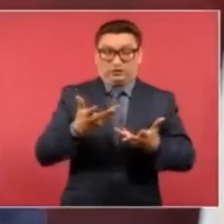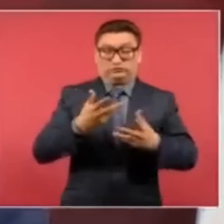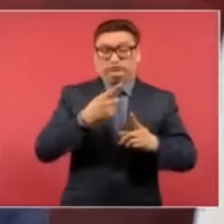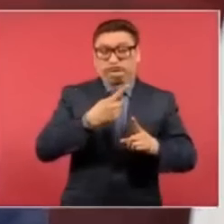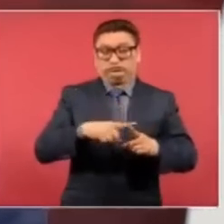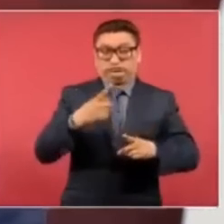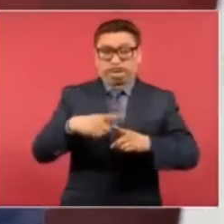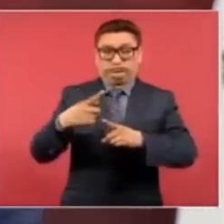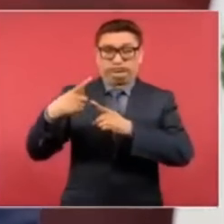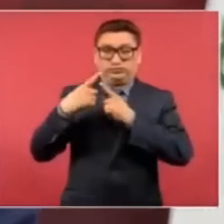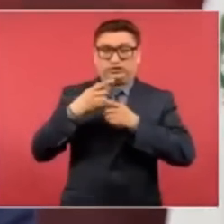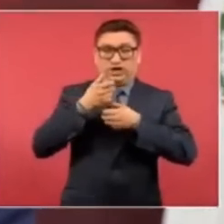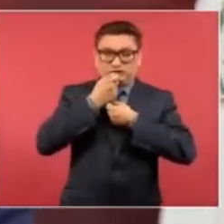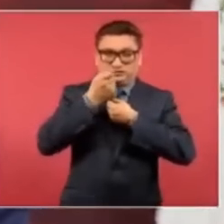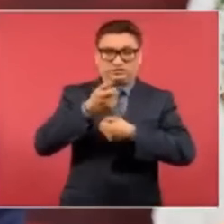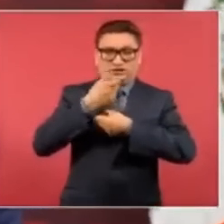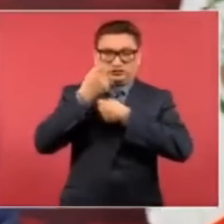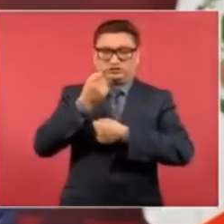de caña de azúcar